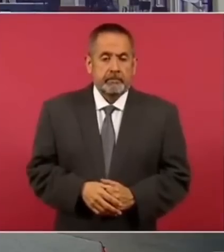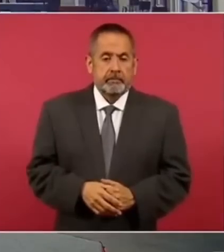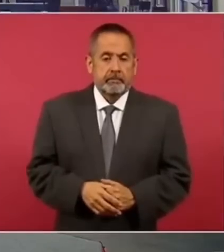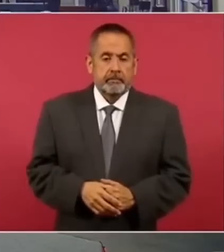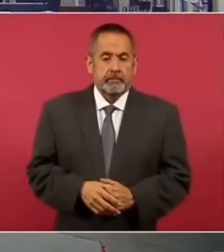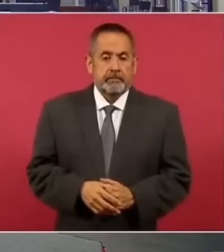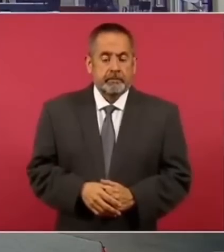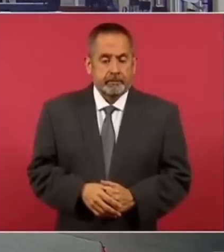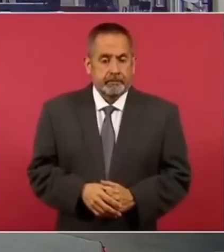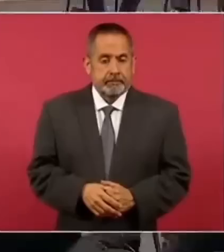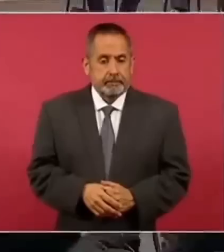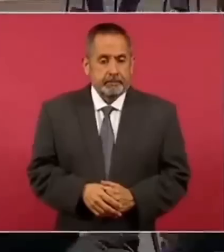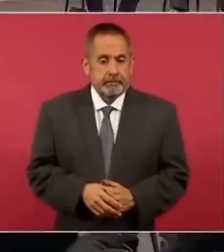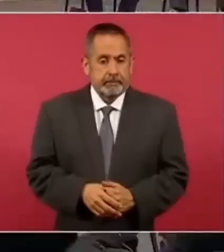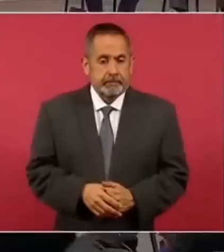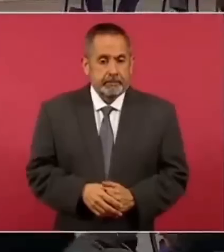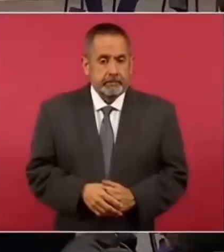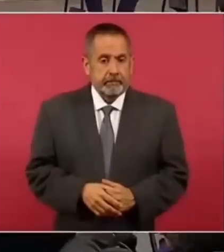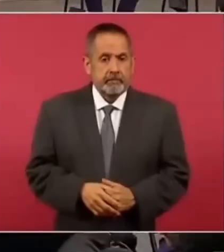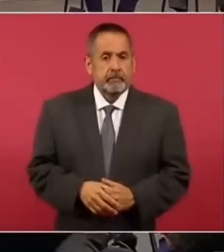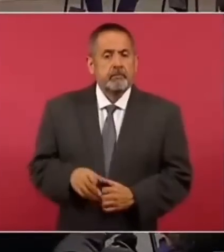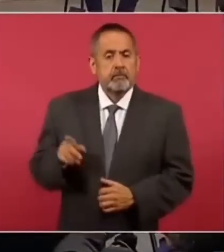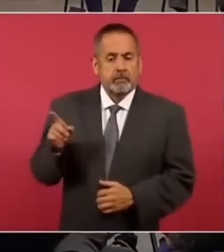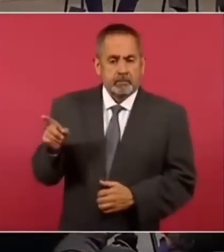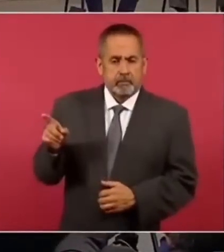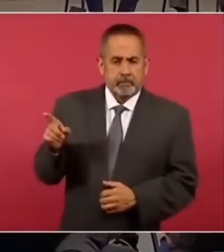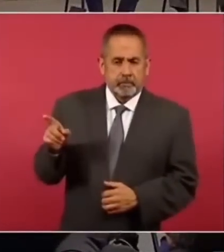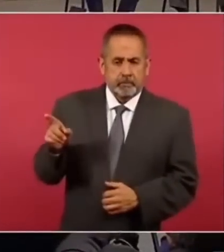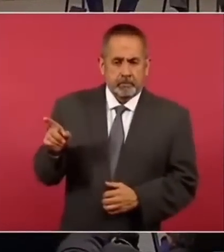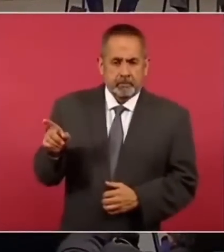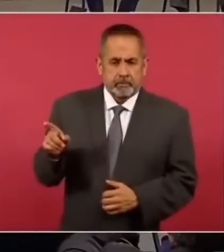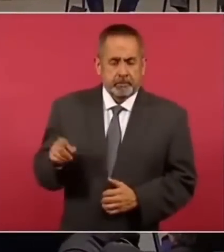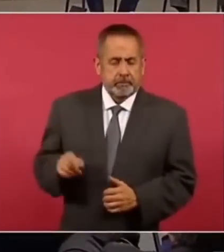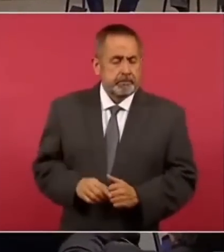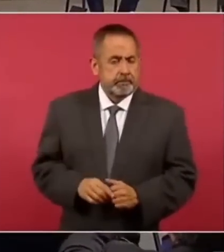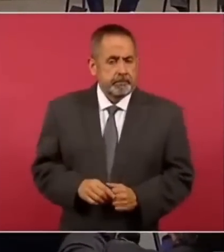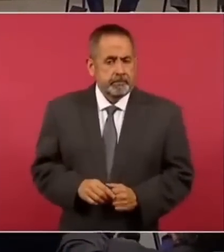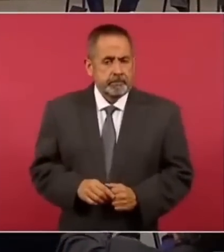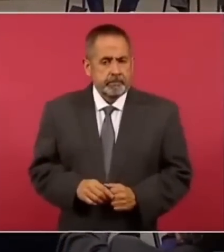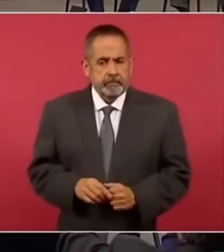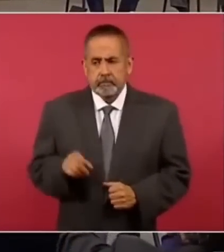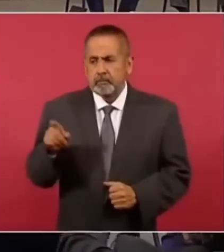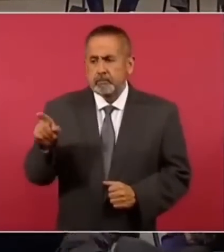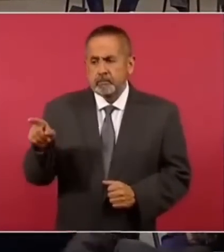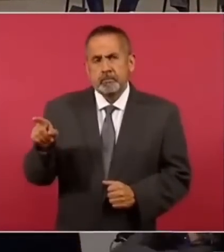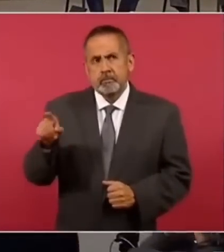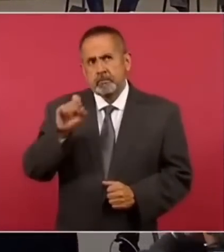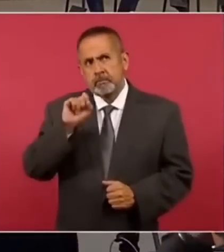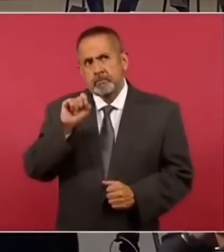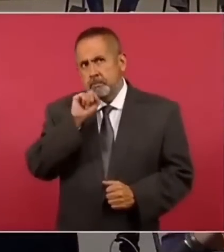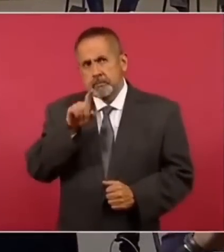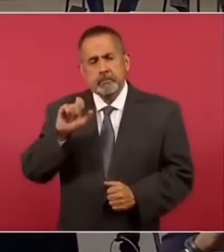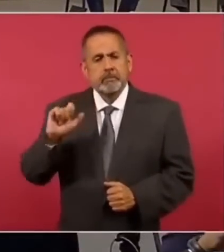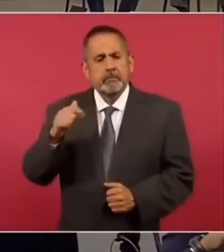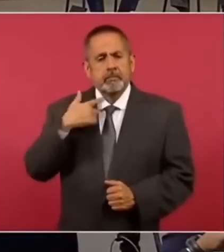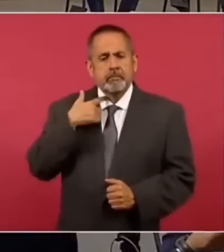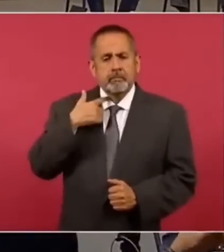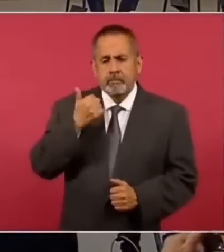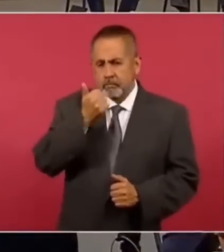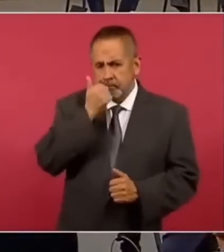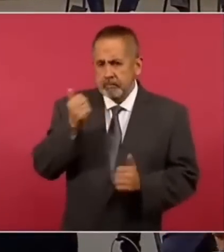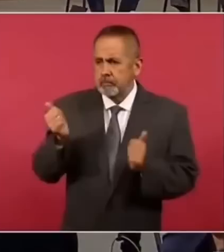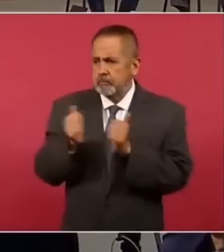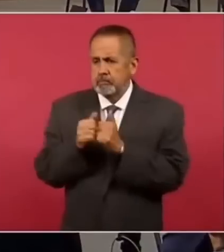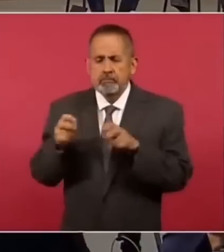que había pues estado de alumna conmigo, pero como